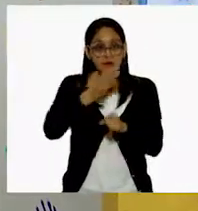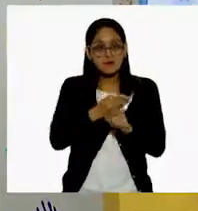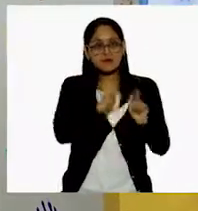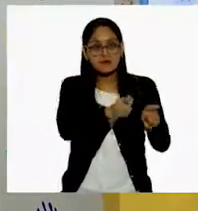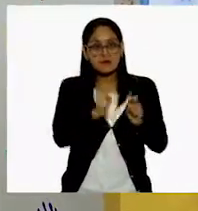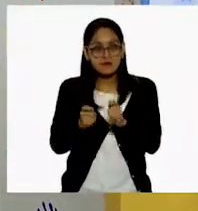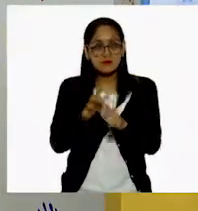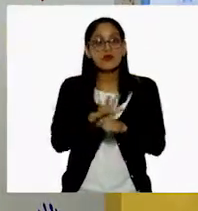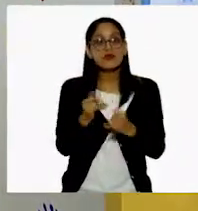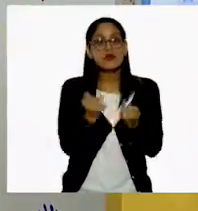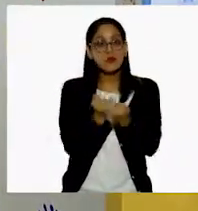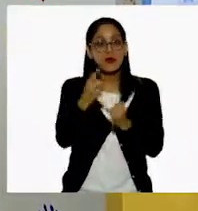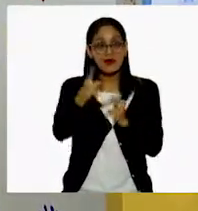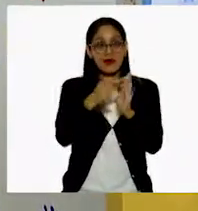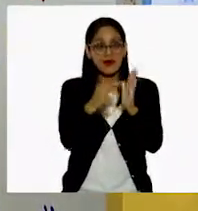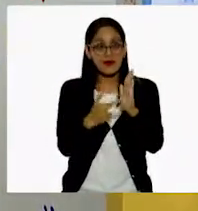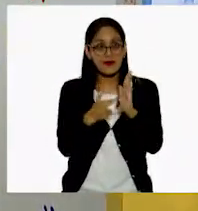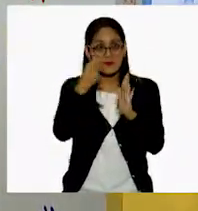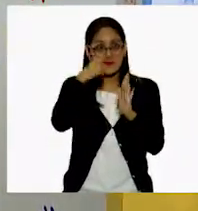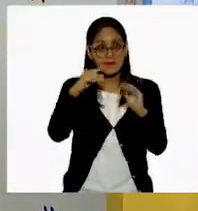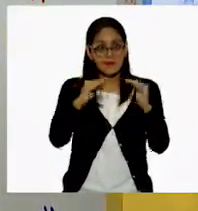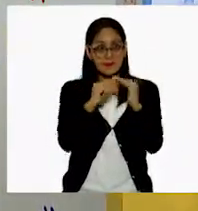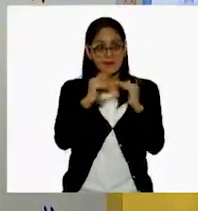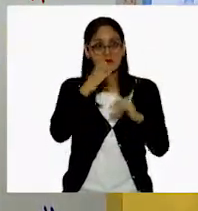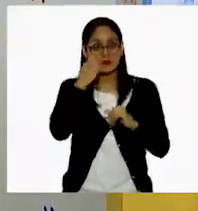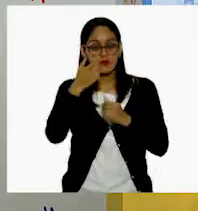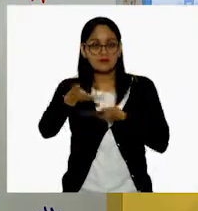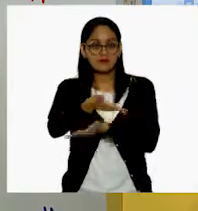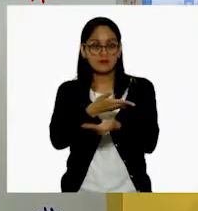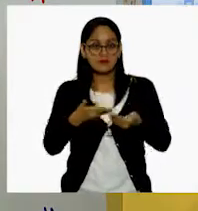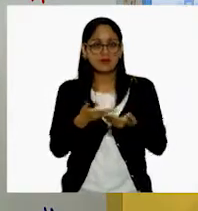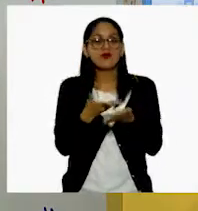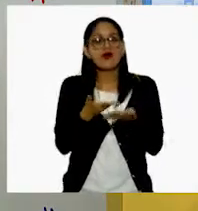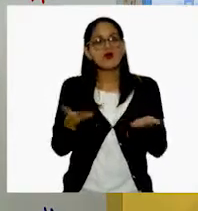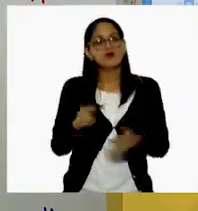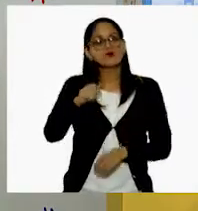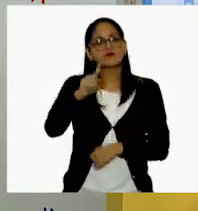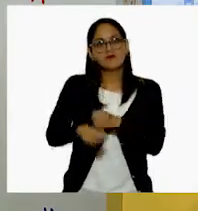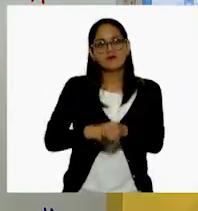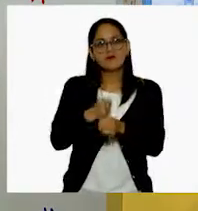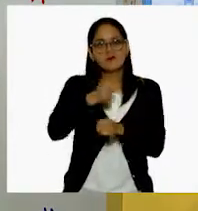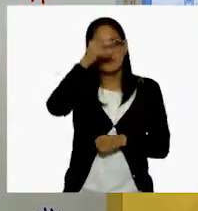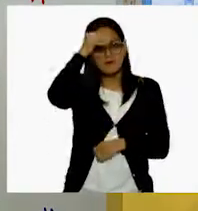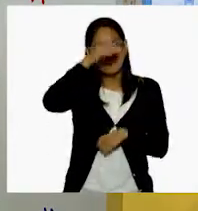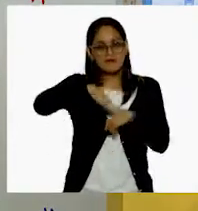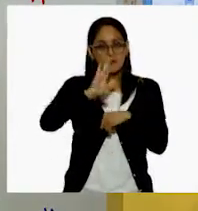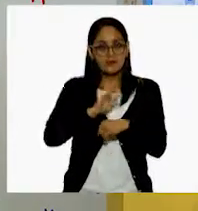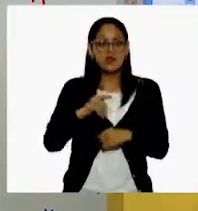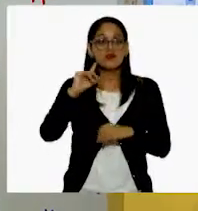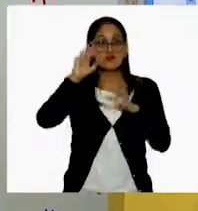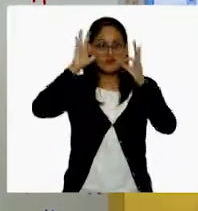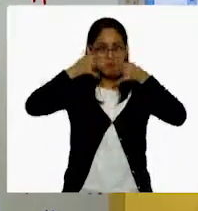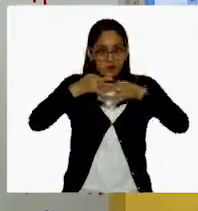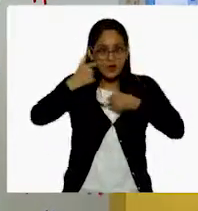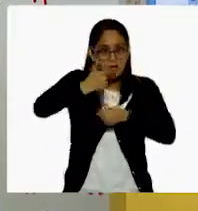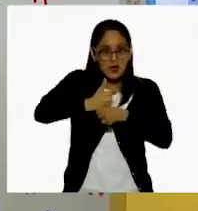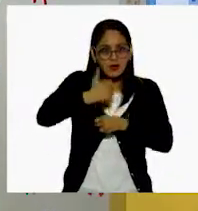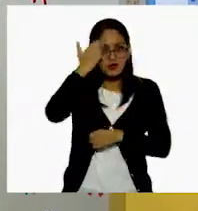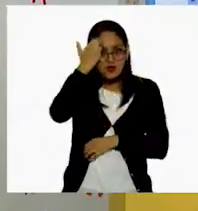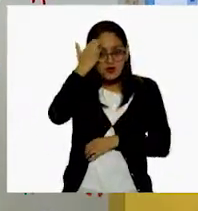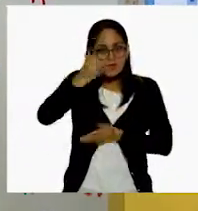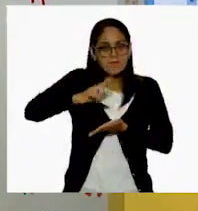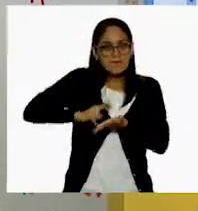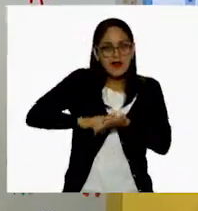las reglas de convivencia en tu escuela o casa. Este año aprenderás nuevas cosas, cómo conocerte, valorarte y